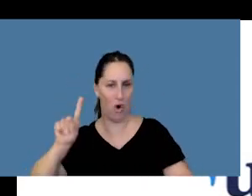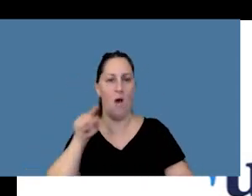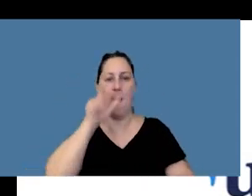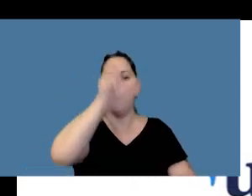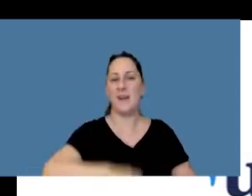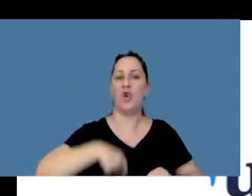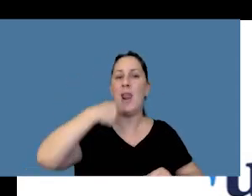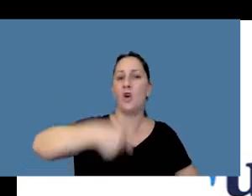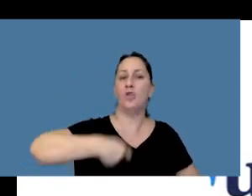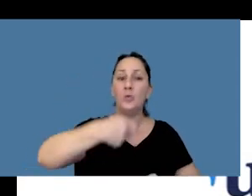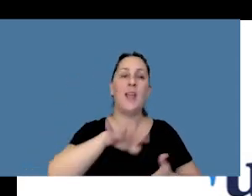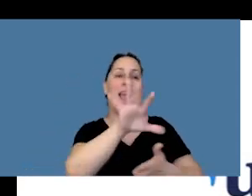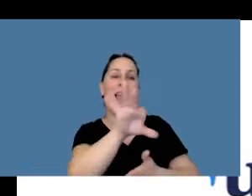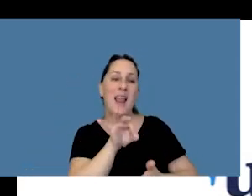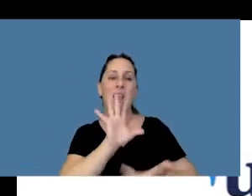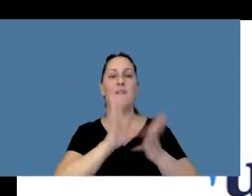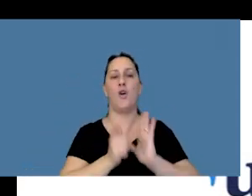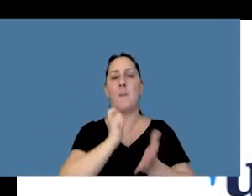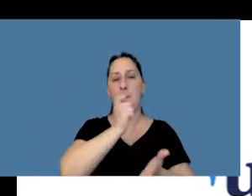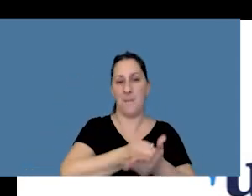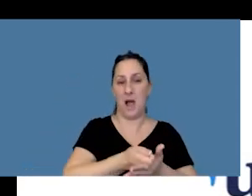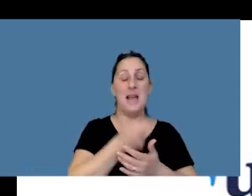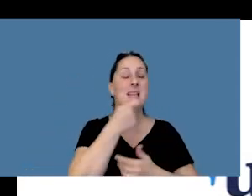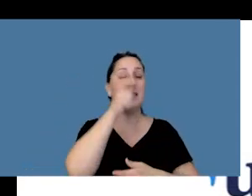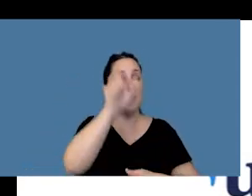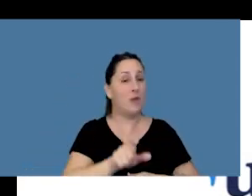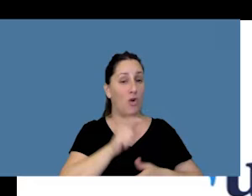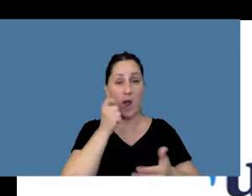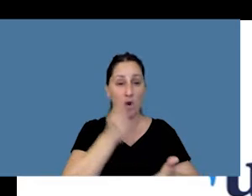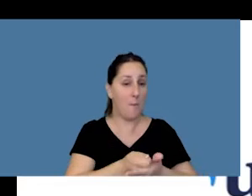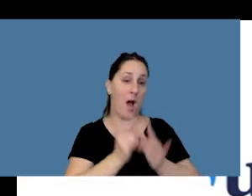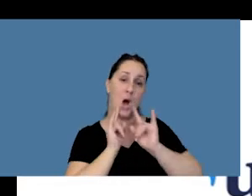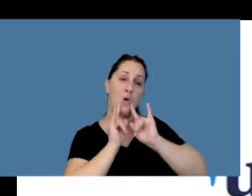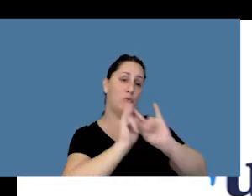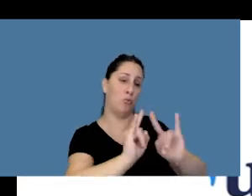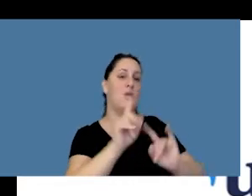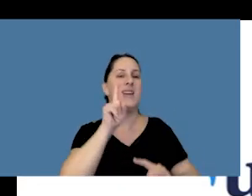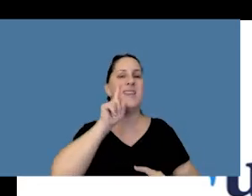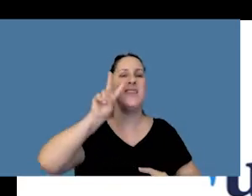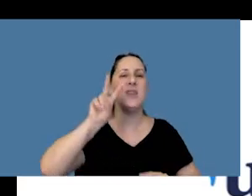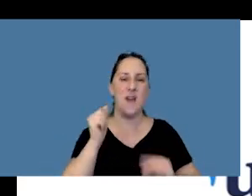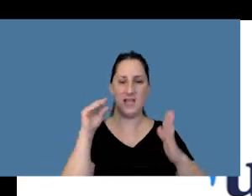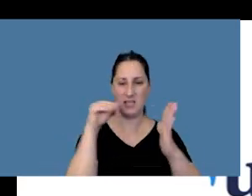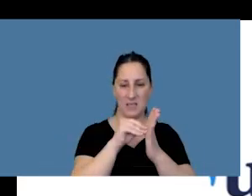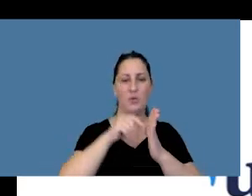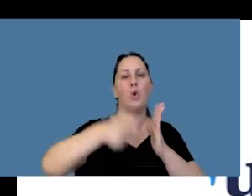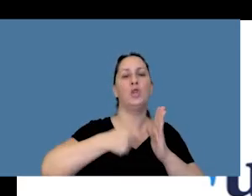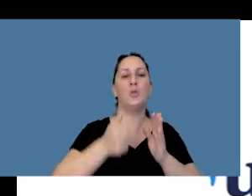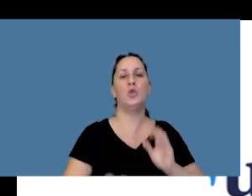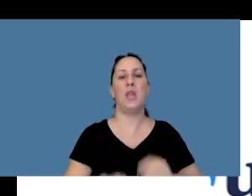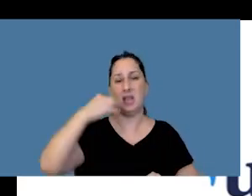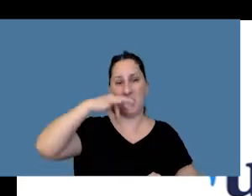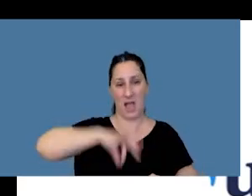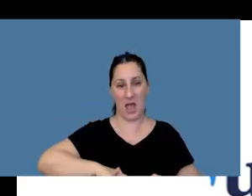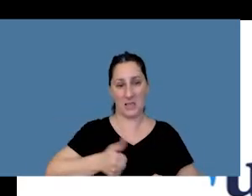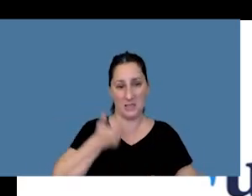elegir tributar por este camino. Si no lo hace, será responsable inscripto en IVA, contribuyente de ganancias, y pagará